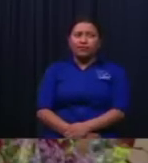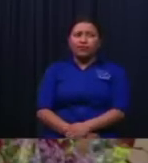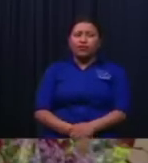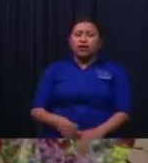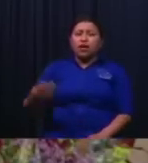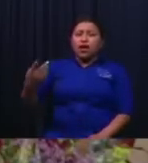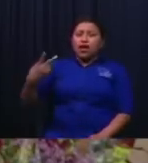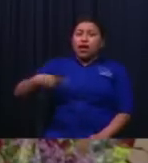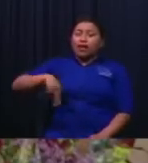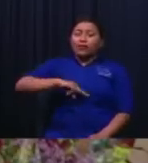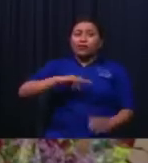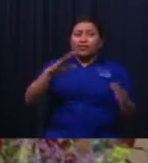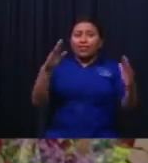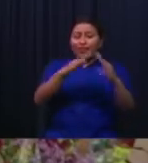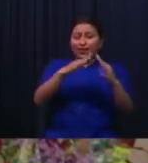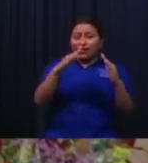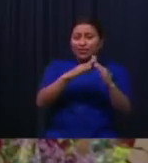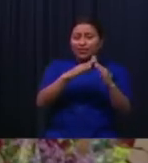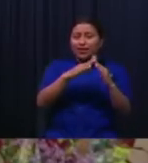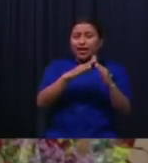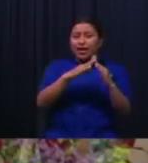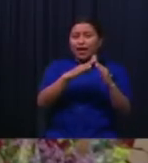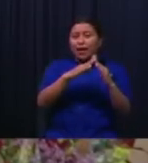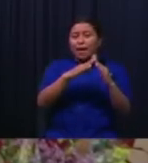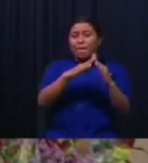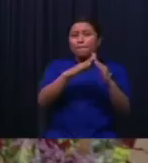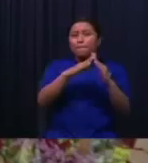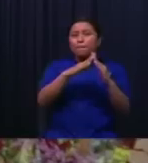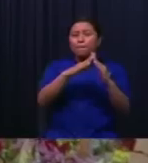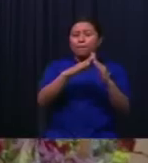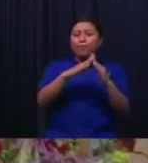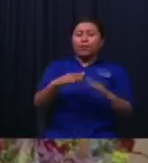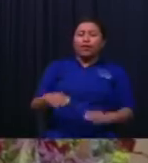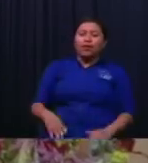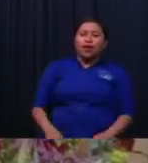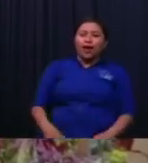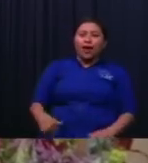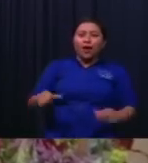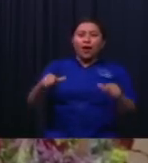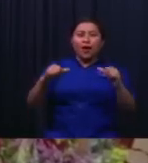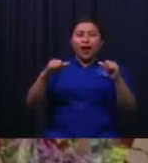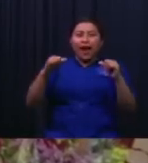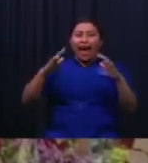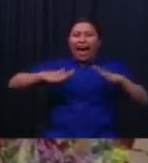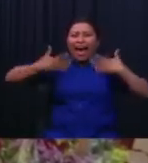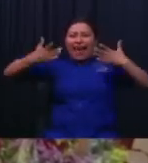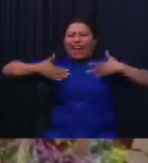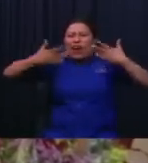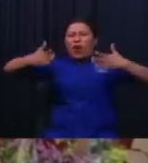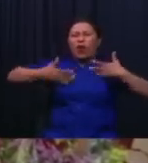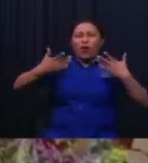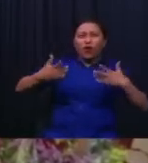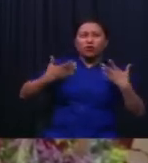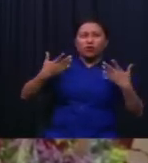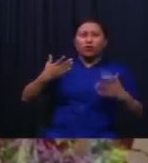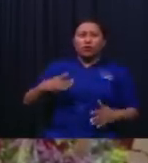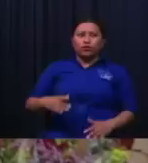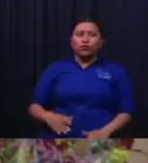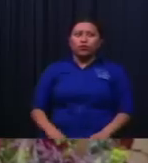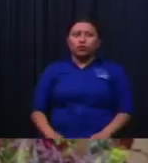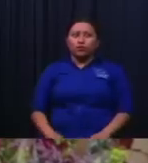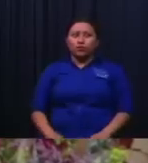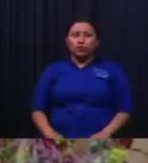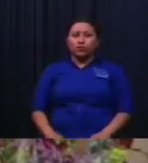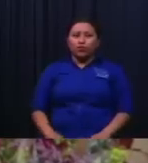En nuestra casa van a haber gritos de júbilo y de salvación, porque hemos sido justificados por la